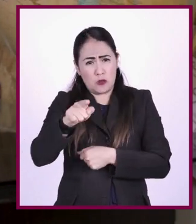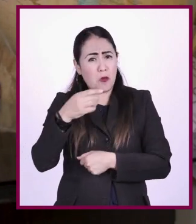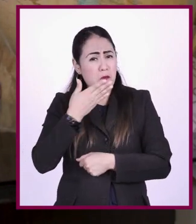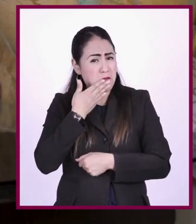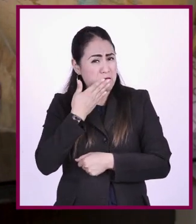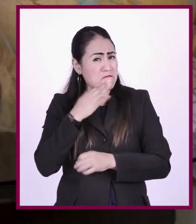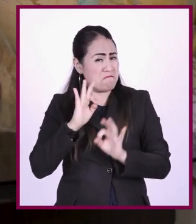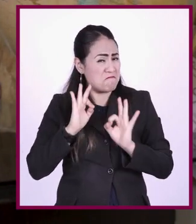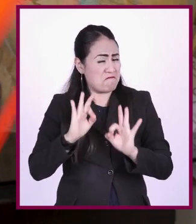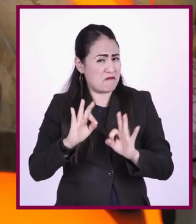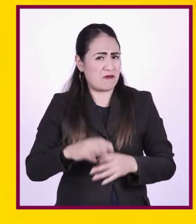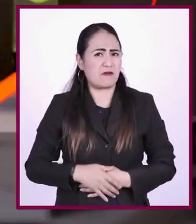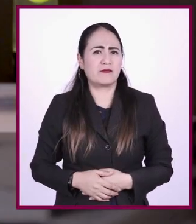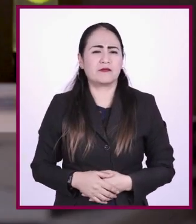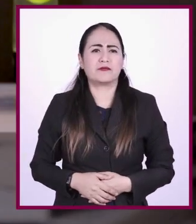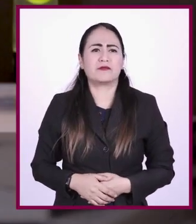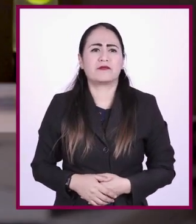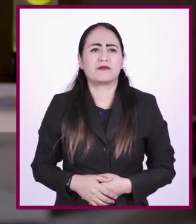que tú eres genial.